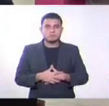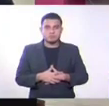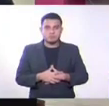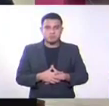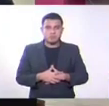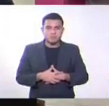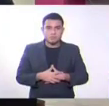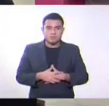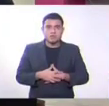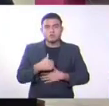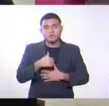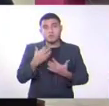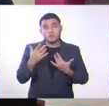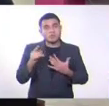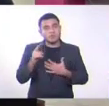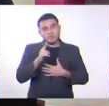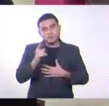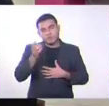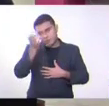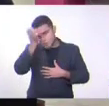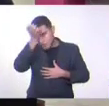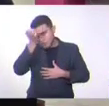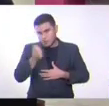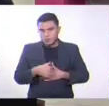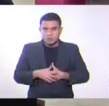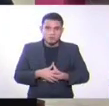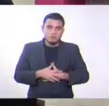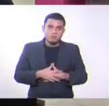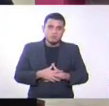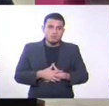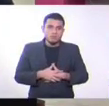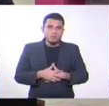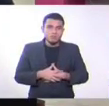Espero no equivocarme. Aquí el plano tiene